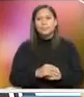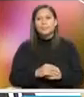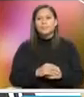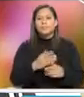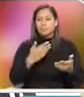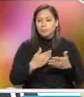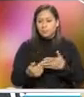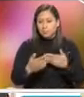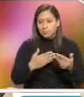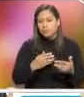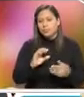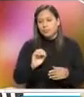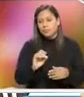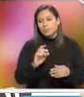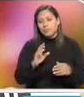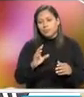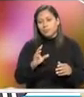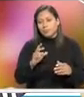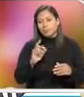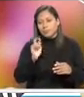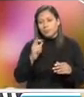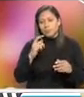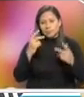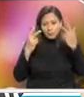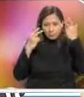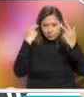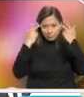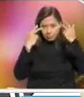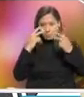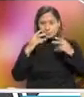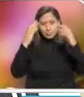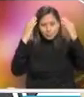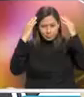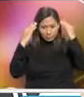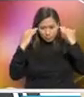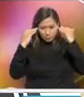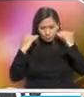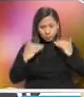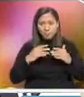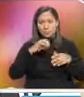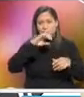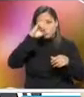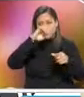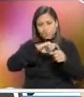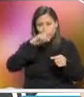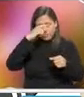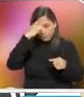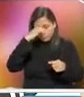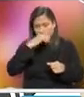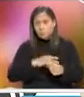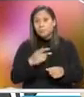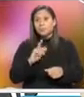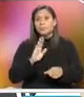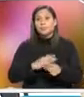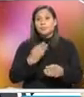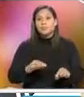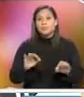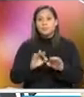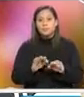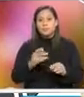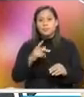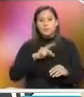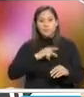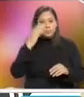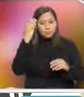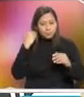hay una moda o tendencia quizás en el corte de cabello en capas hecho por especialista, pero lo que es aún más importante es tener